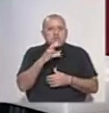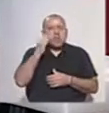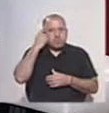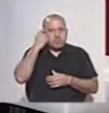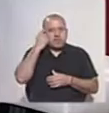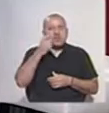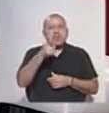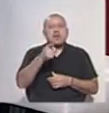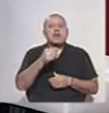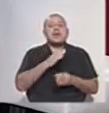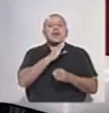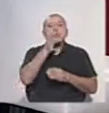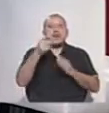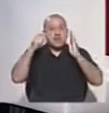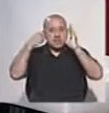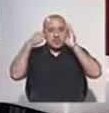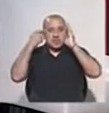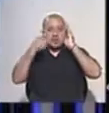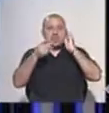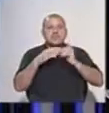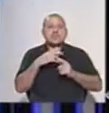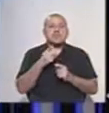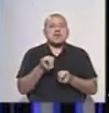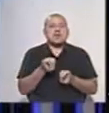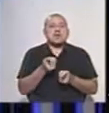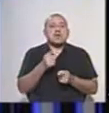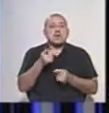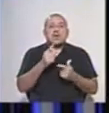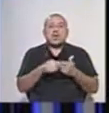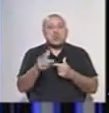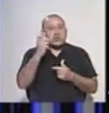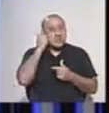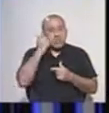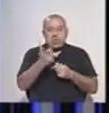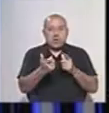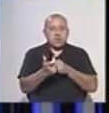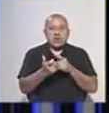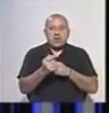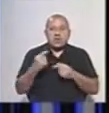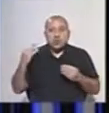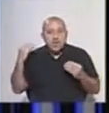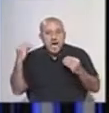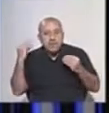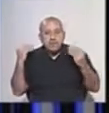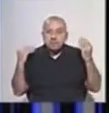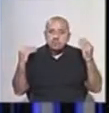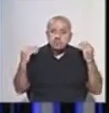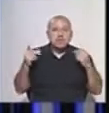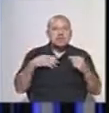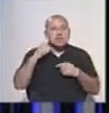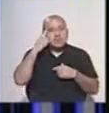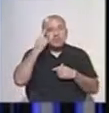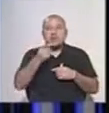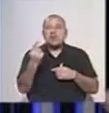cine, que son de esos pocos espacios que quedan en los que uno no está viendo el celular, nadie te habla, no estás pensando en si vas a salir al baño,